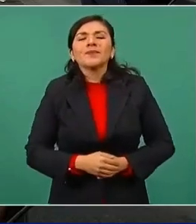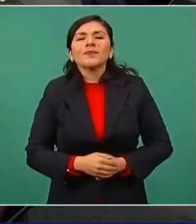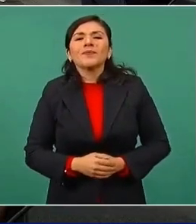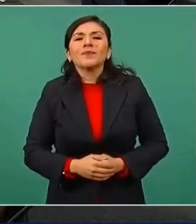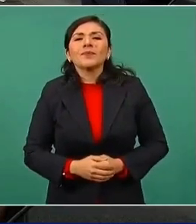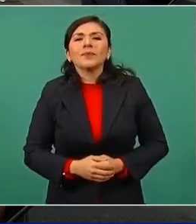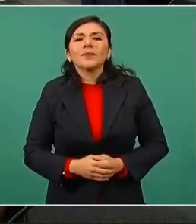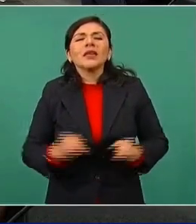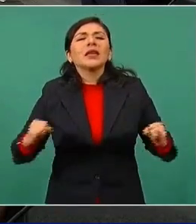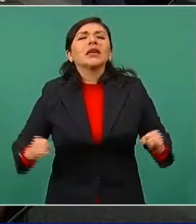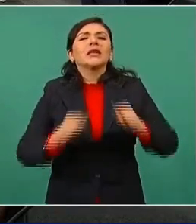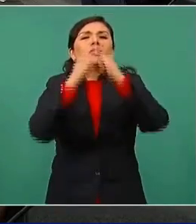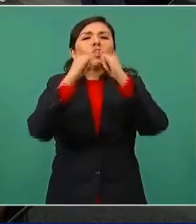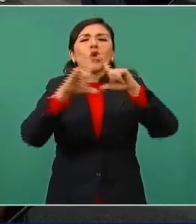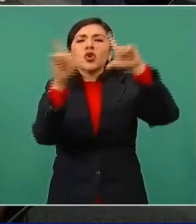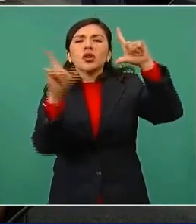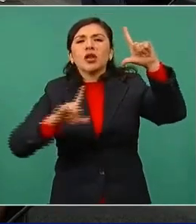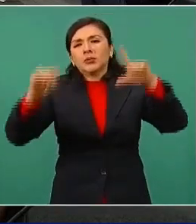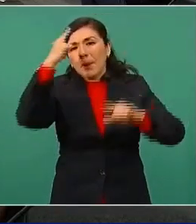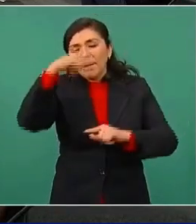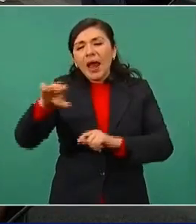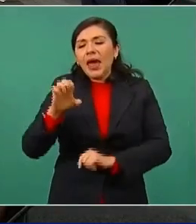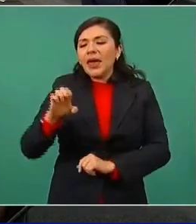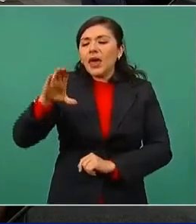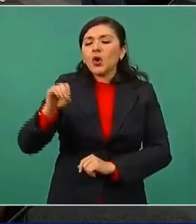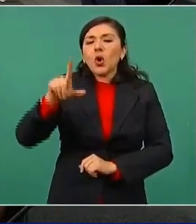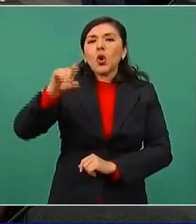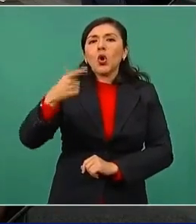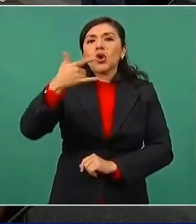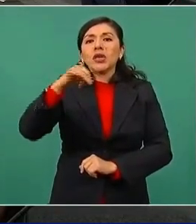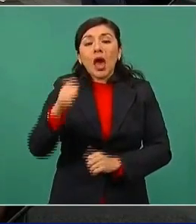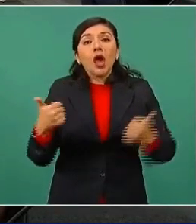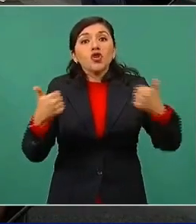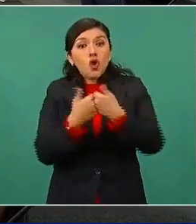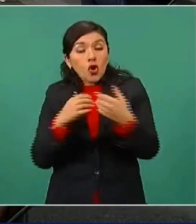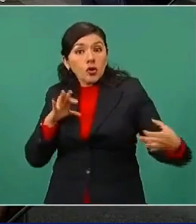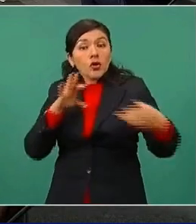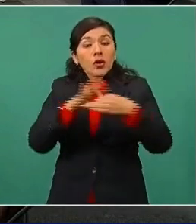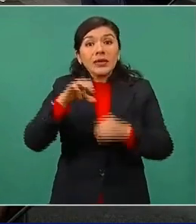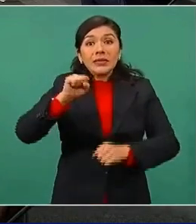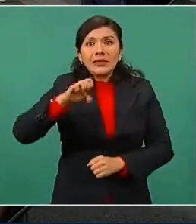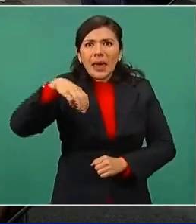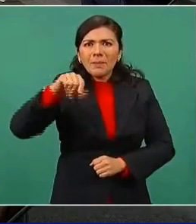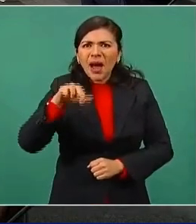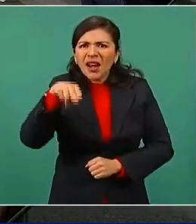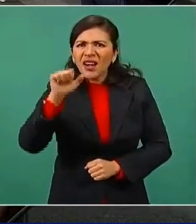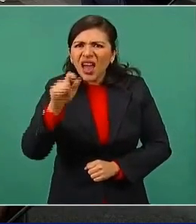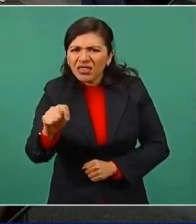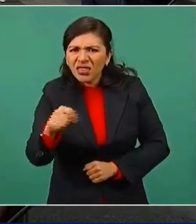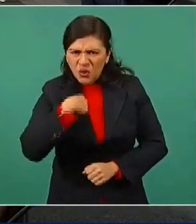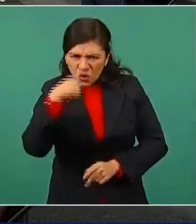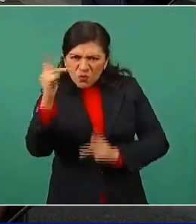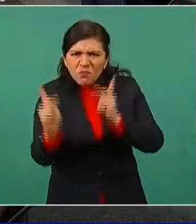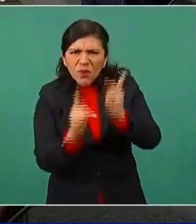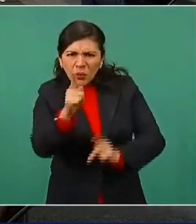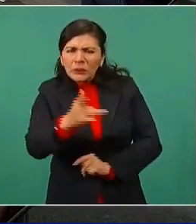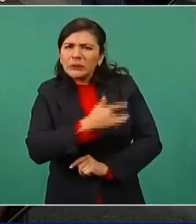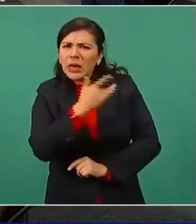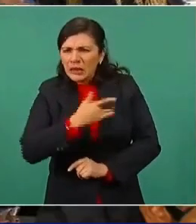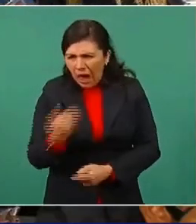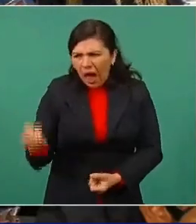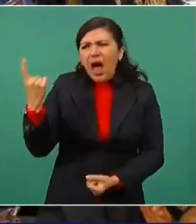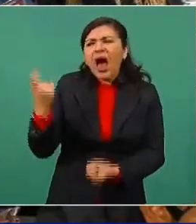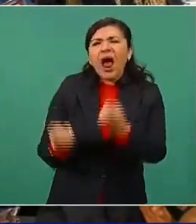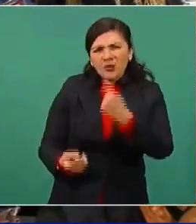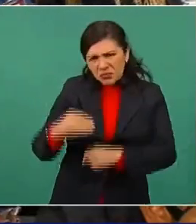Nacional de Ecología y Cambio Climático a la Semarnat. Que se integre. La pregunta es si ahí existe la percepción de que, bueno,